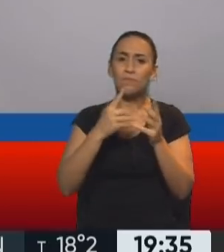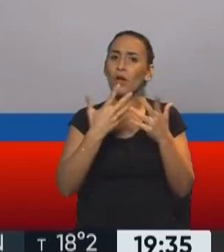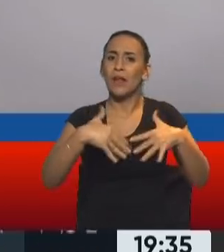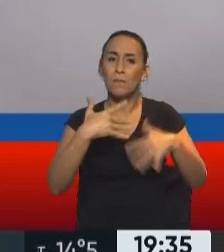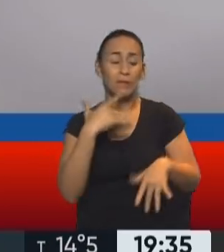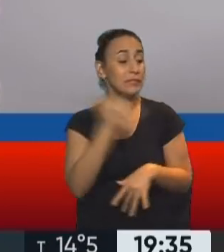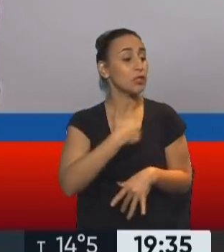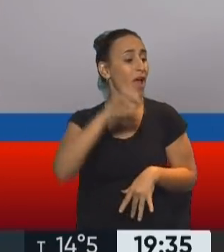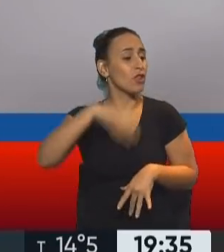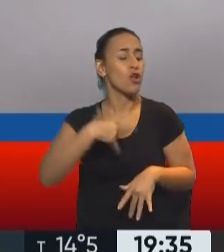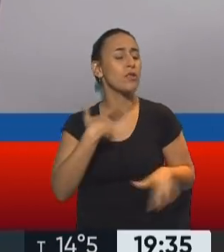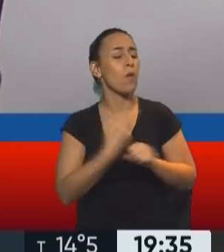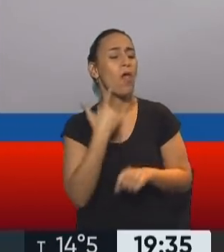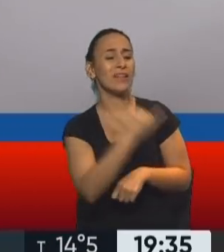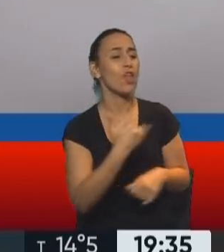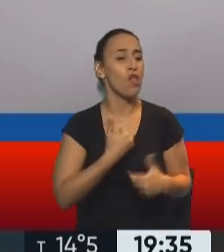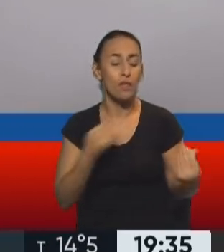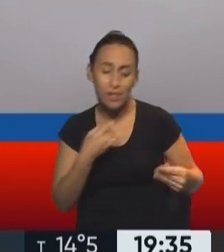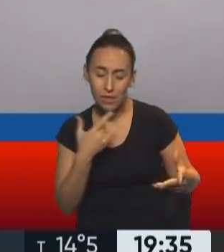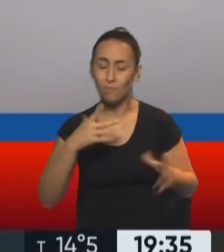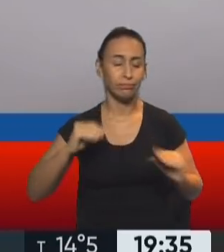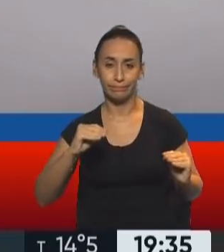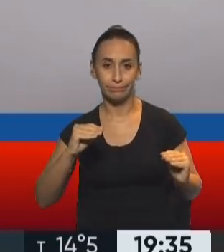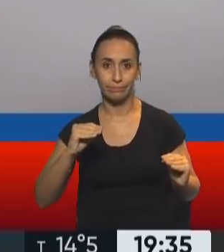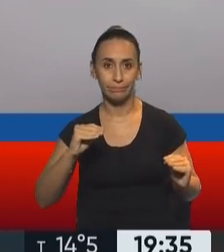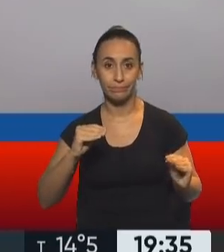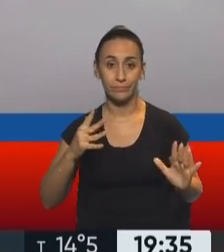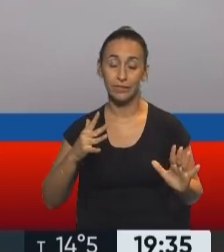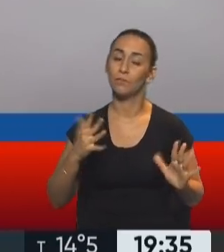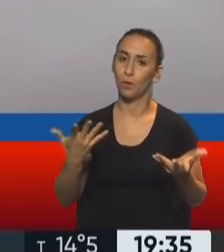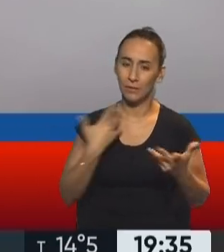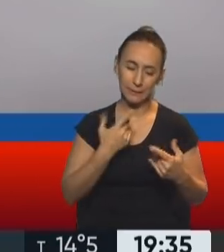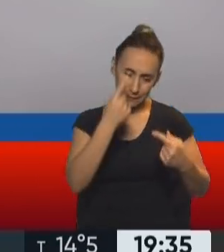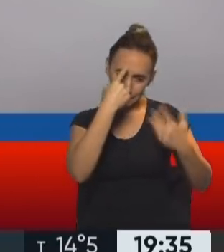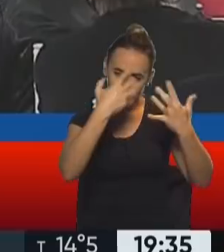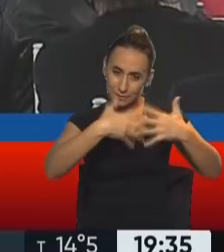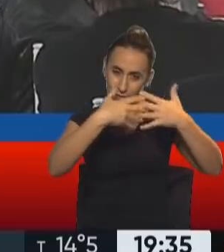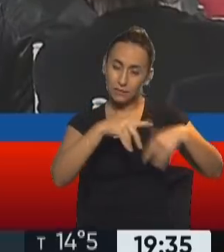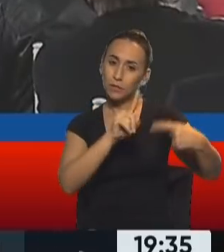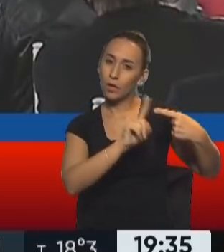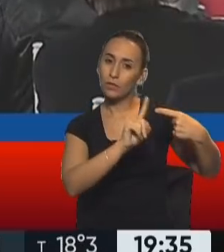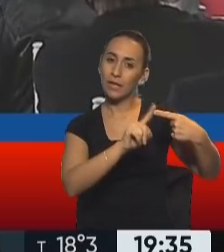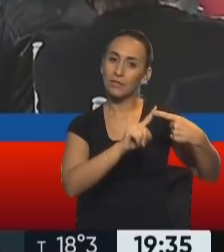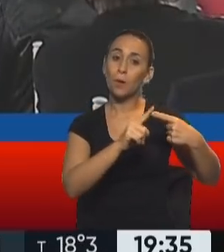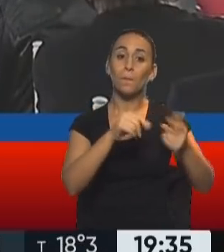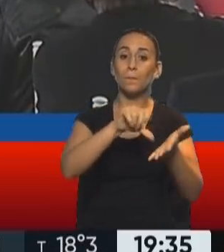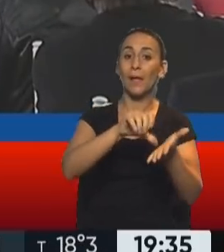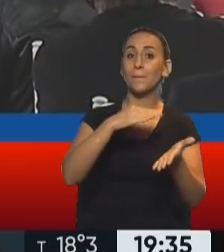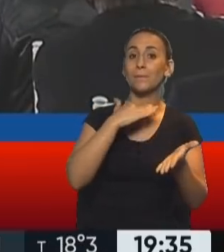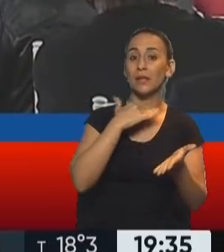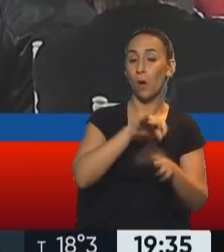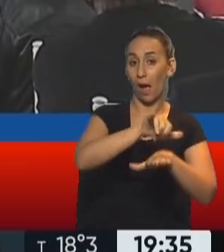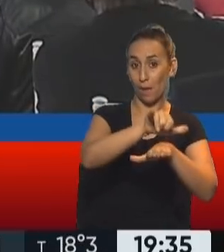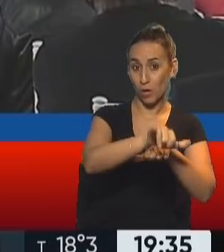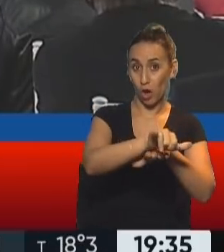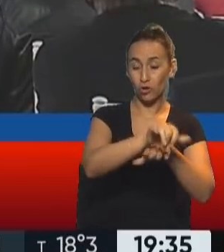la cuestión es que fuimos combinando la salida del avión de México. Y el avión de México, yo hablé con el